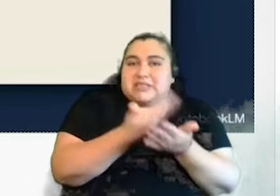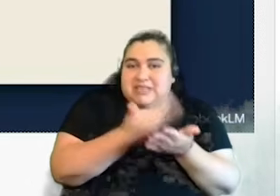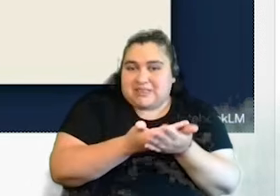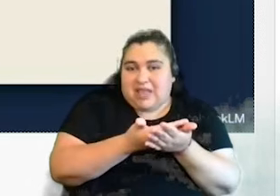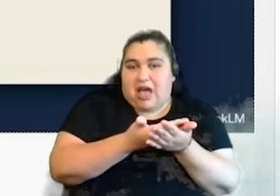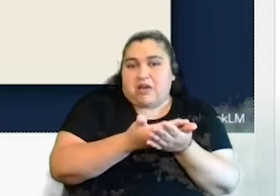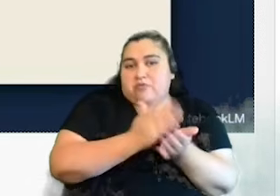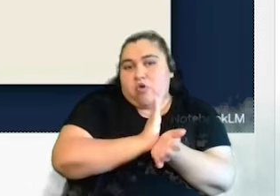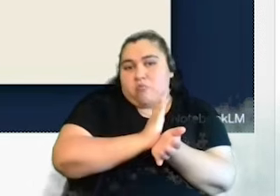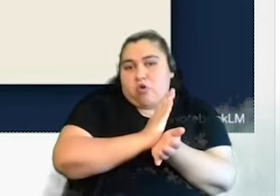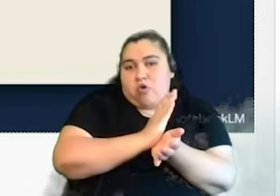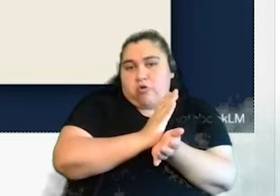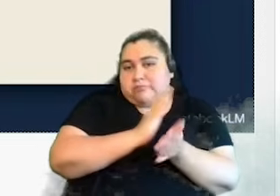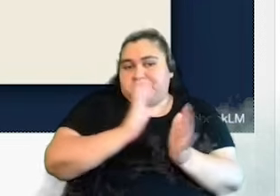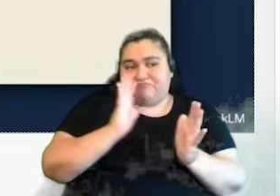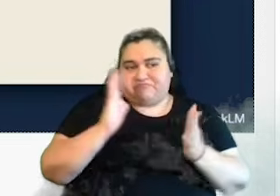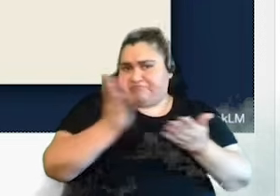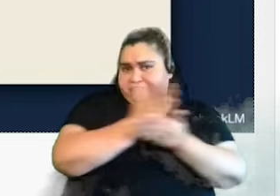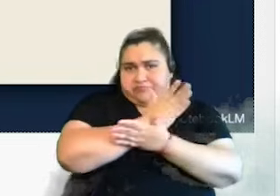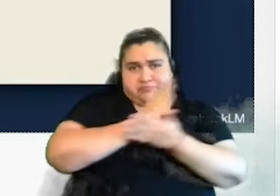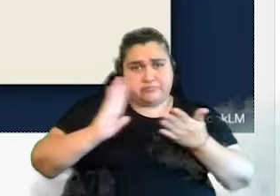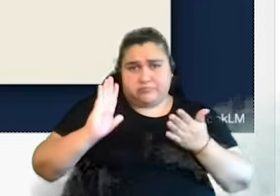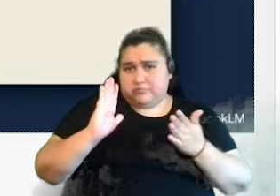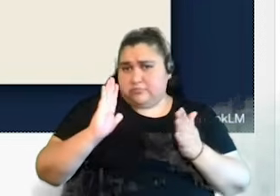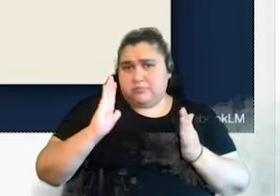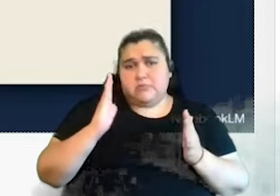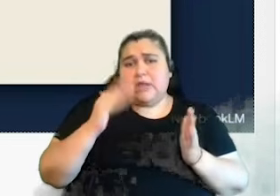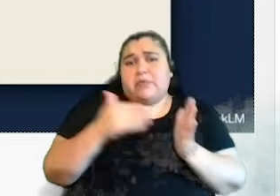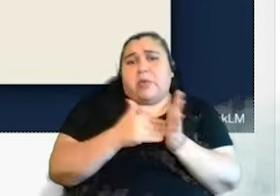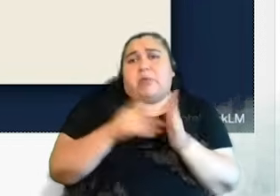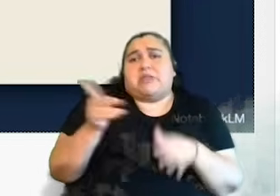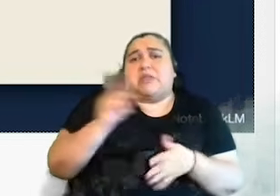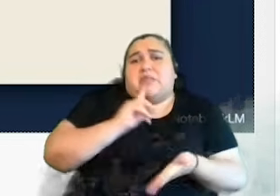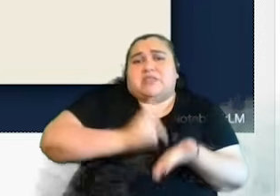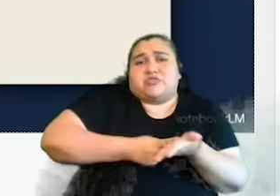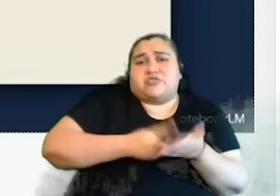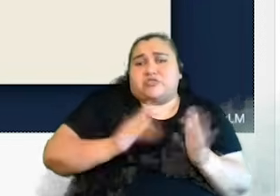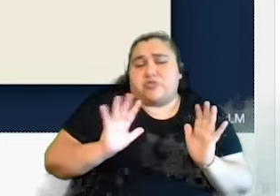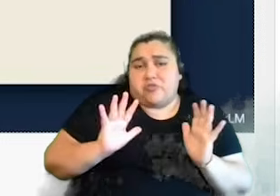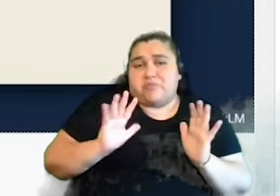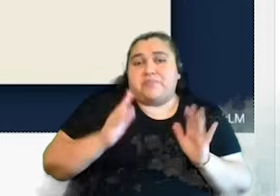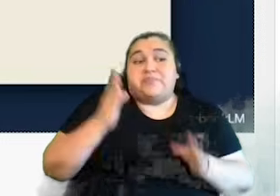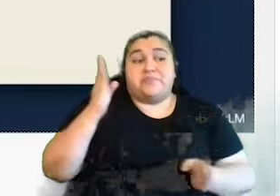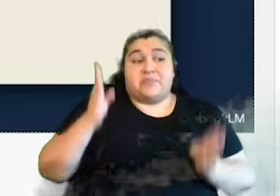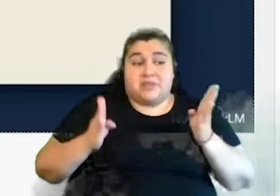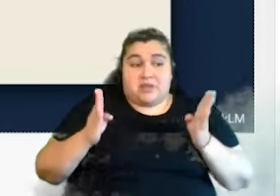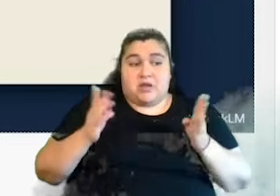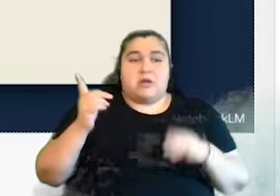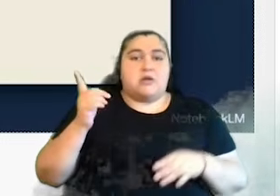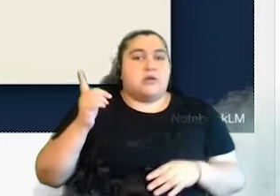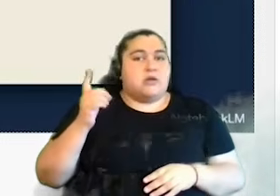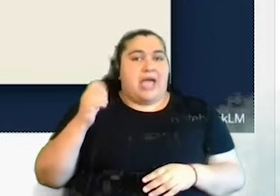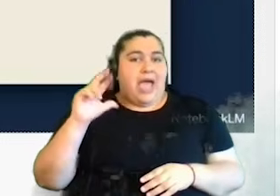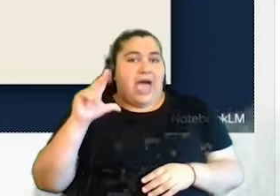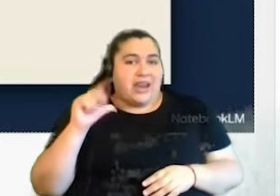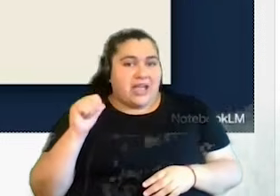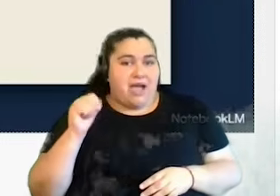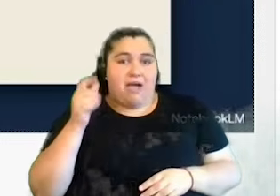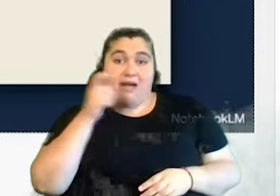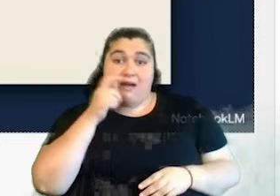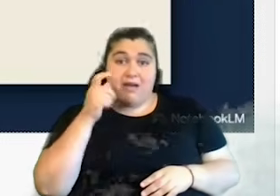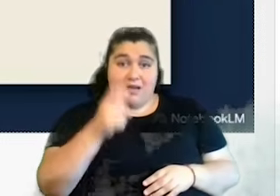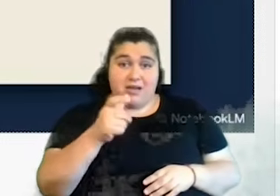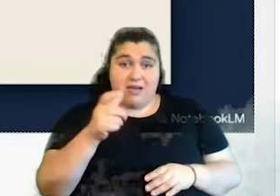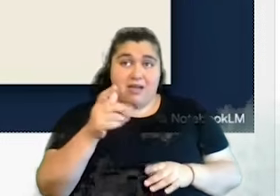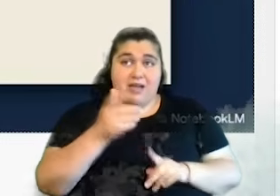recurso. Independientemente de la actitud que tome, si estamos ante esa instancia, si el fisco todavía no ha hecho la denuncia